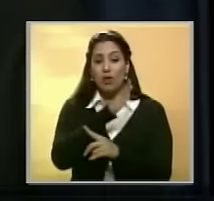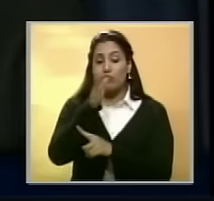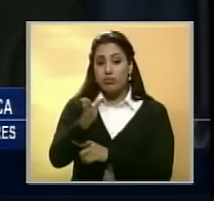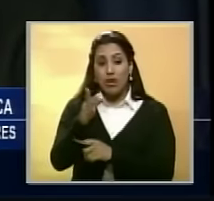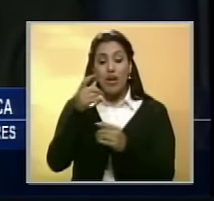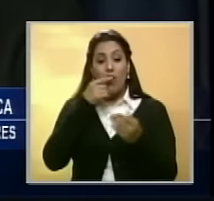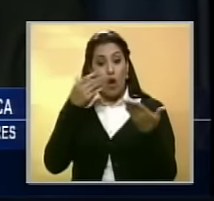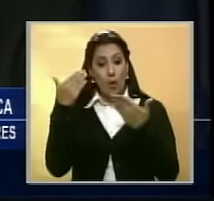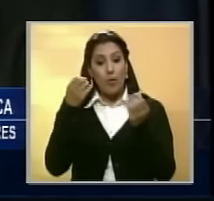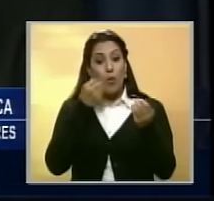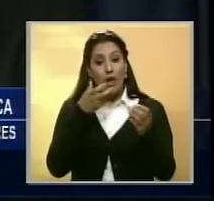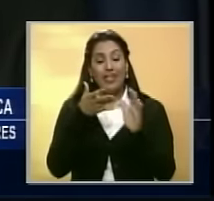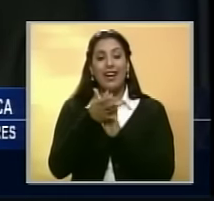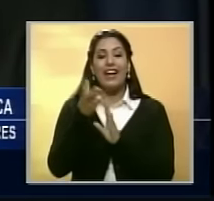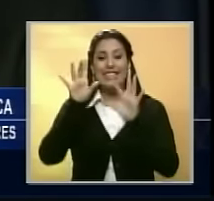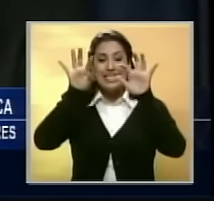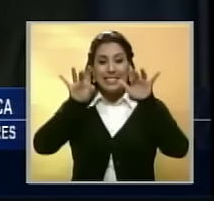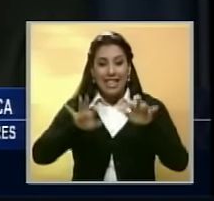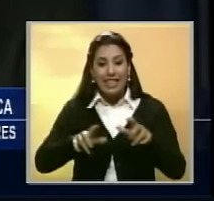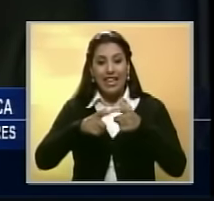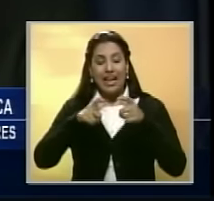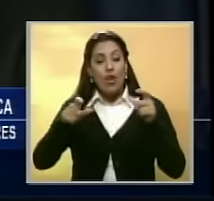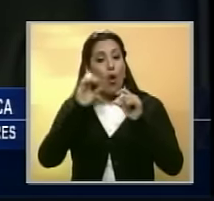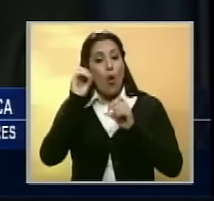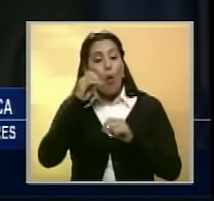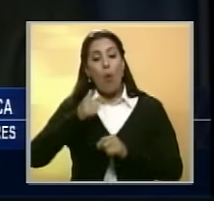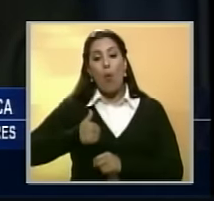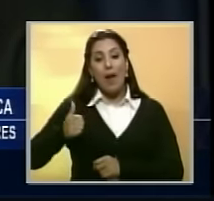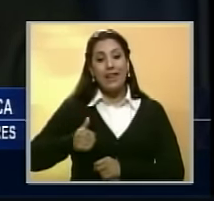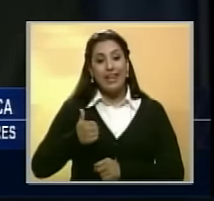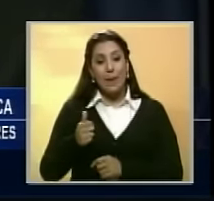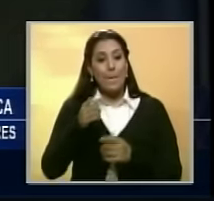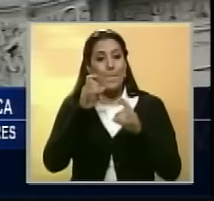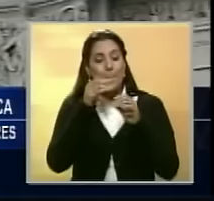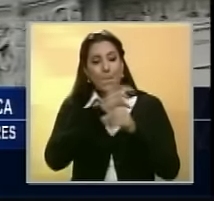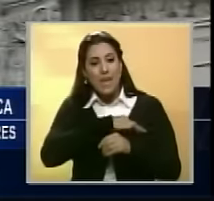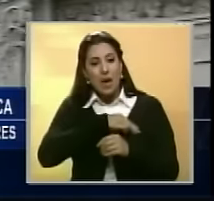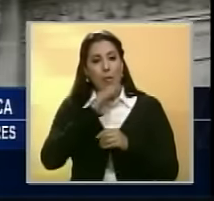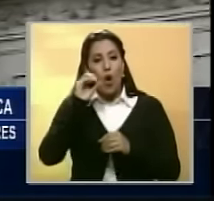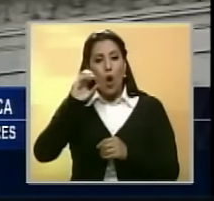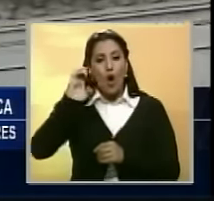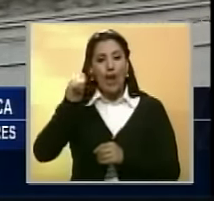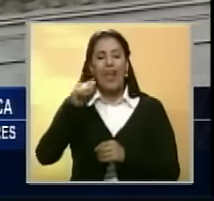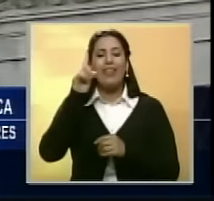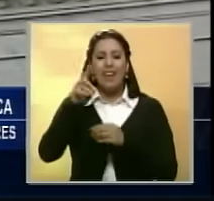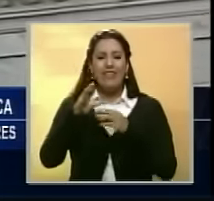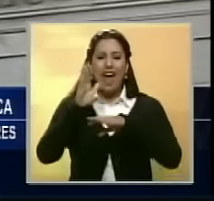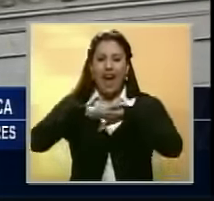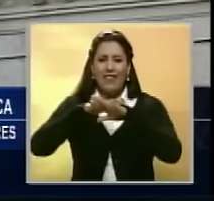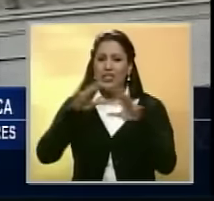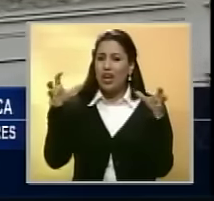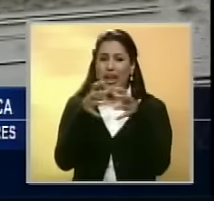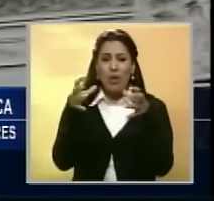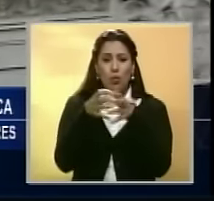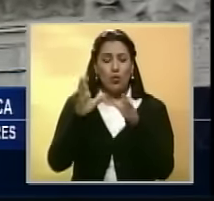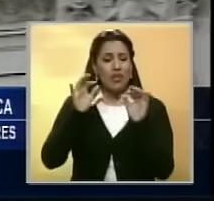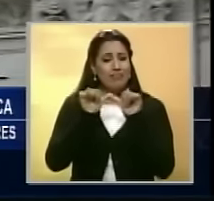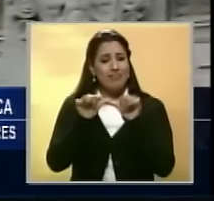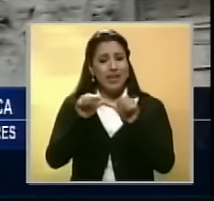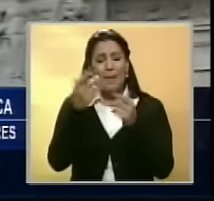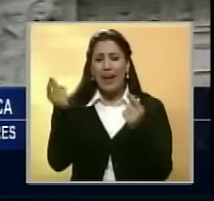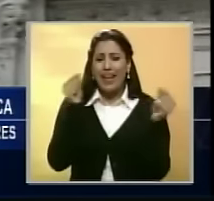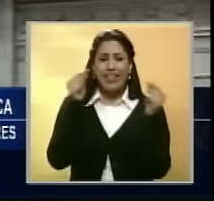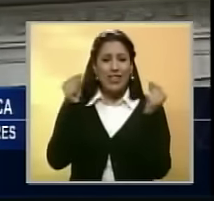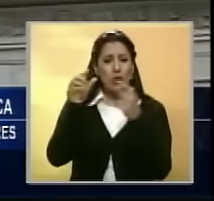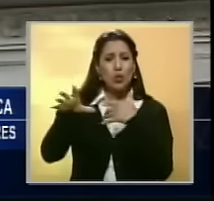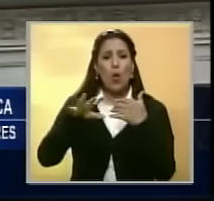misiva, Vivanco señaló que tanto el secretario general como cualquier Estado miembro de la OEA puede solicitar la realización de una reunión del Consejo Permanente para